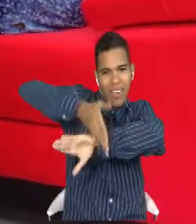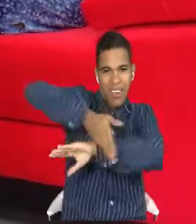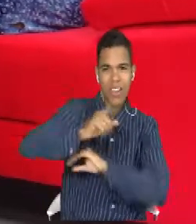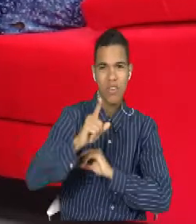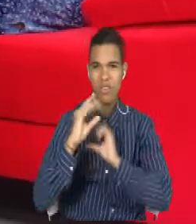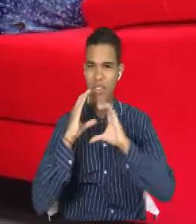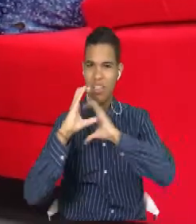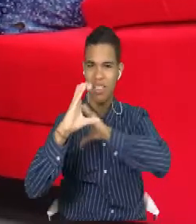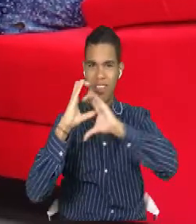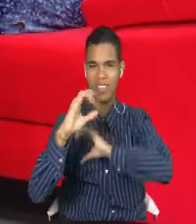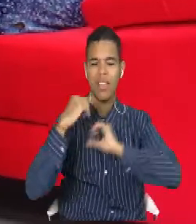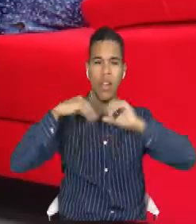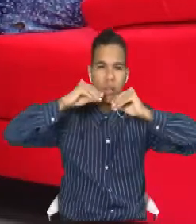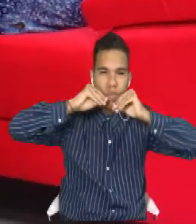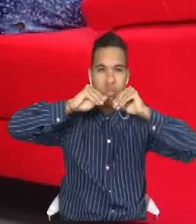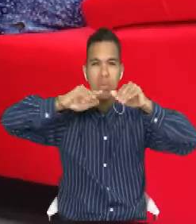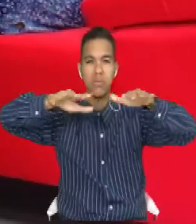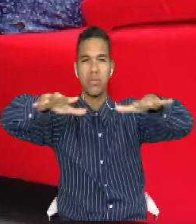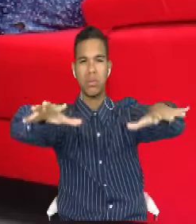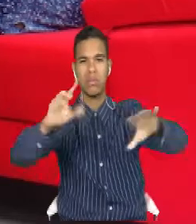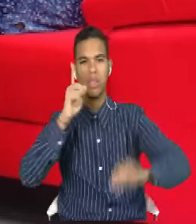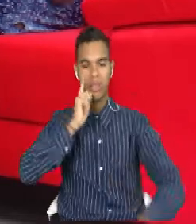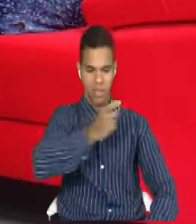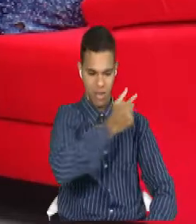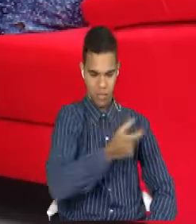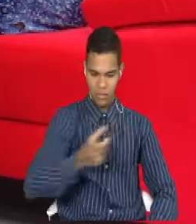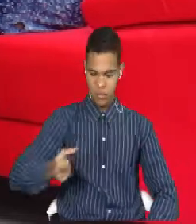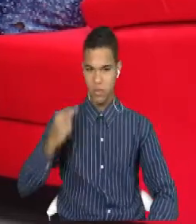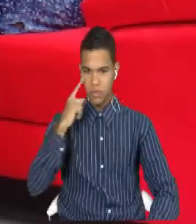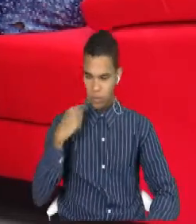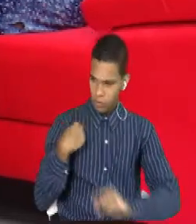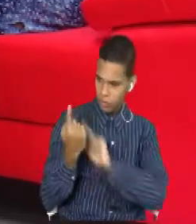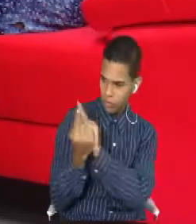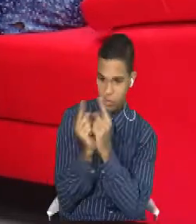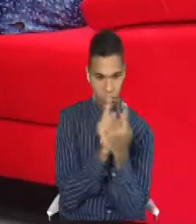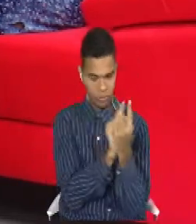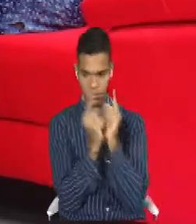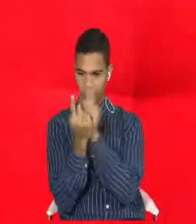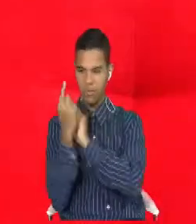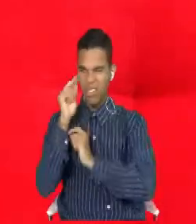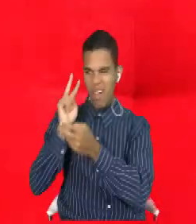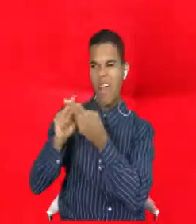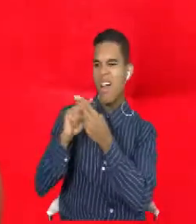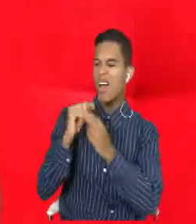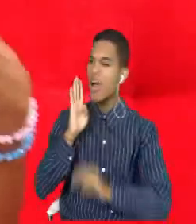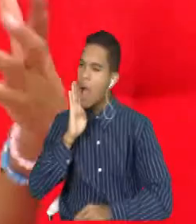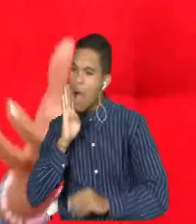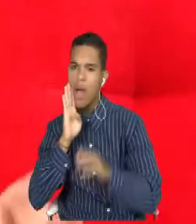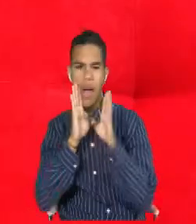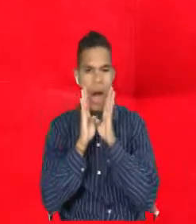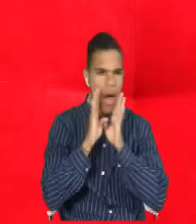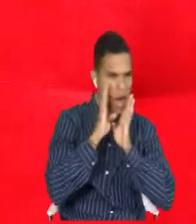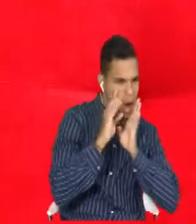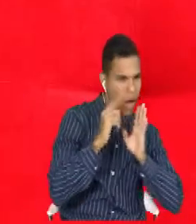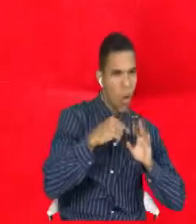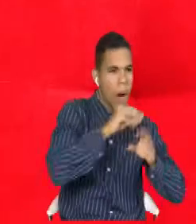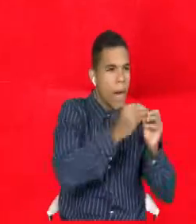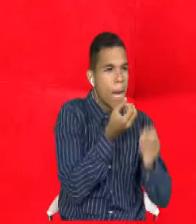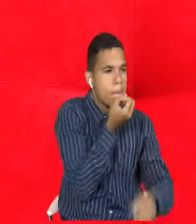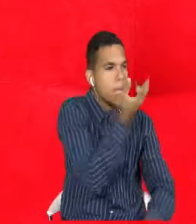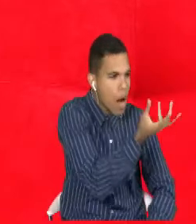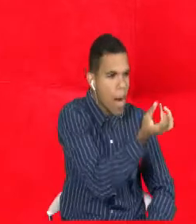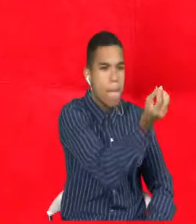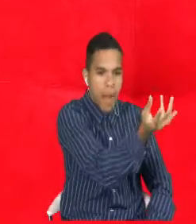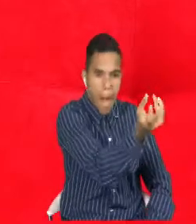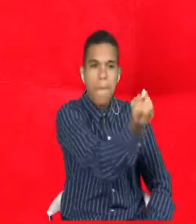que empieza pues como por las personas que tú conoces, por el voz a voz, y estas van pues como haciendo la onda expansiva